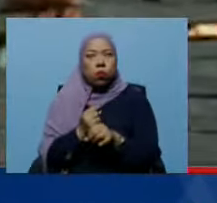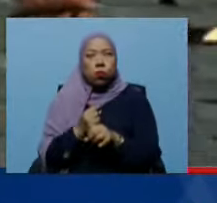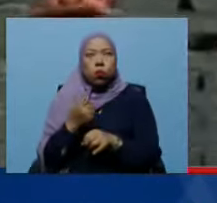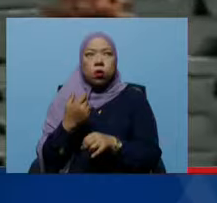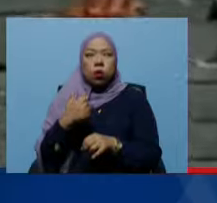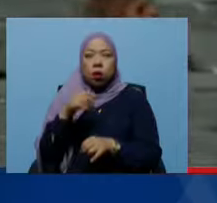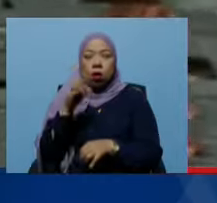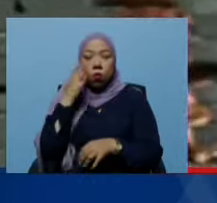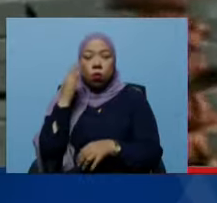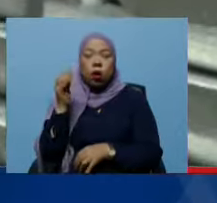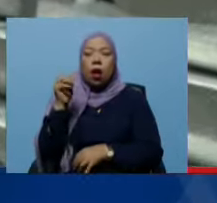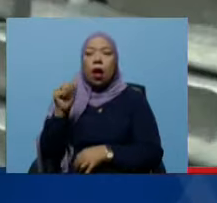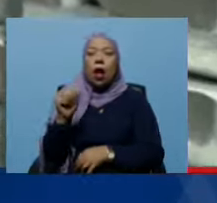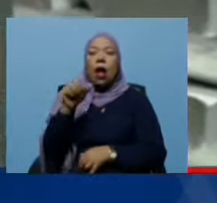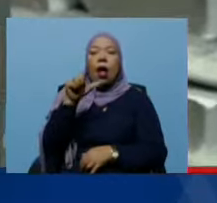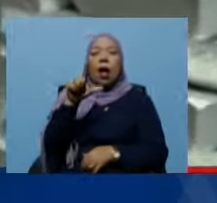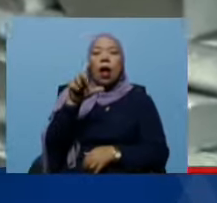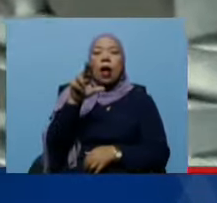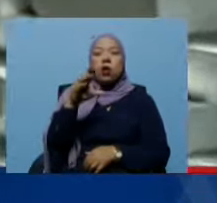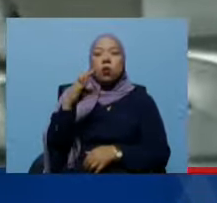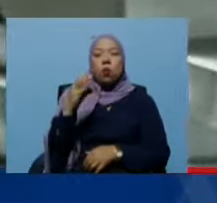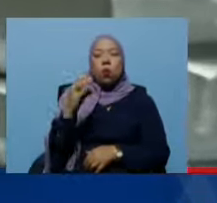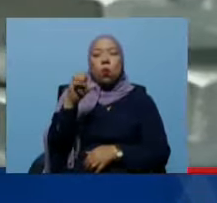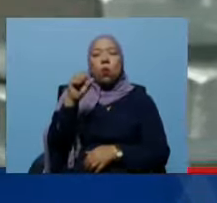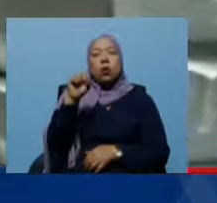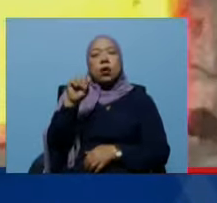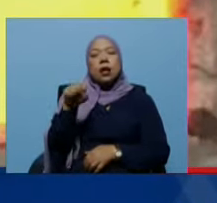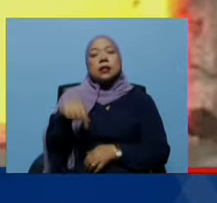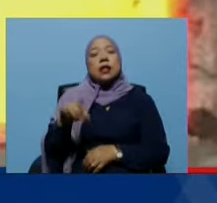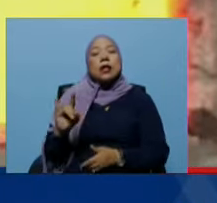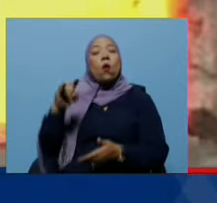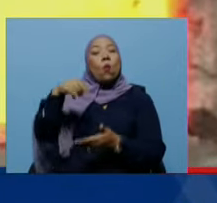Alucasa, CBG Alucasa, Guacara.